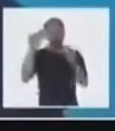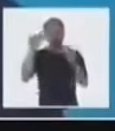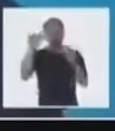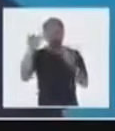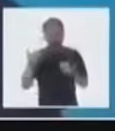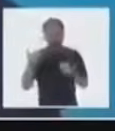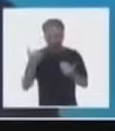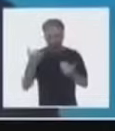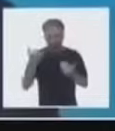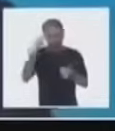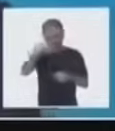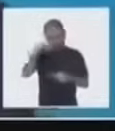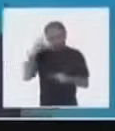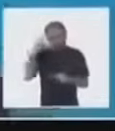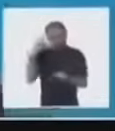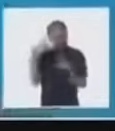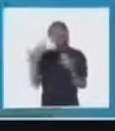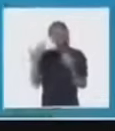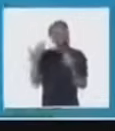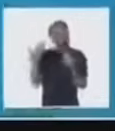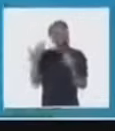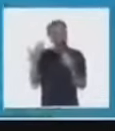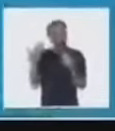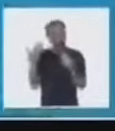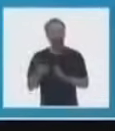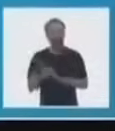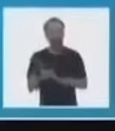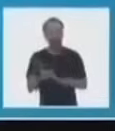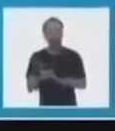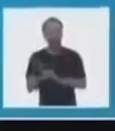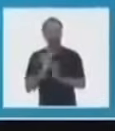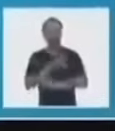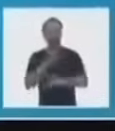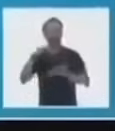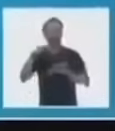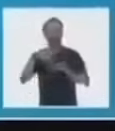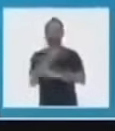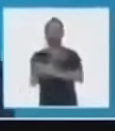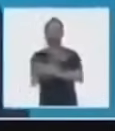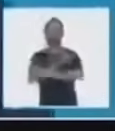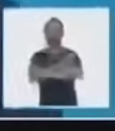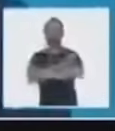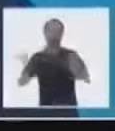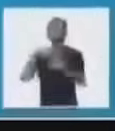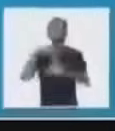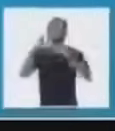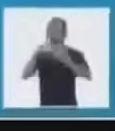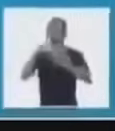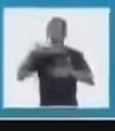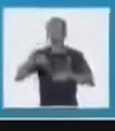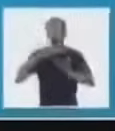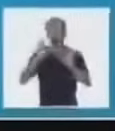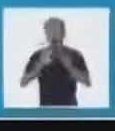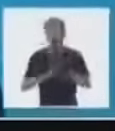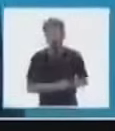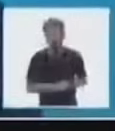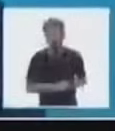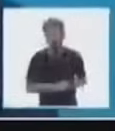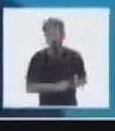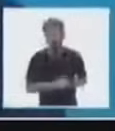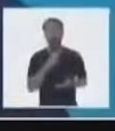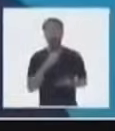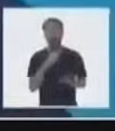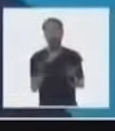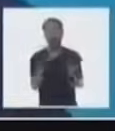sí. Yo también te diría. Guiño, ¿eh? No, no, yo si la escuchás entera la entrevista, Diego, yo también te diría, no son lo mismo. Pero eso no significa que le